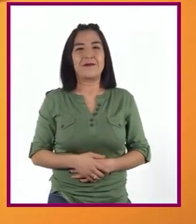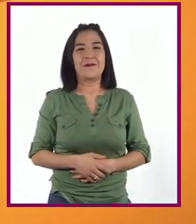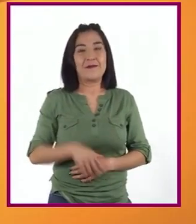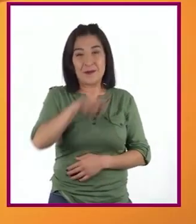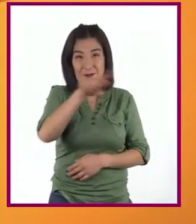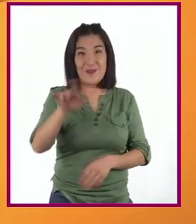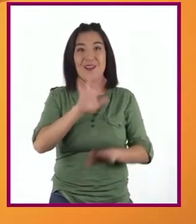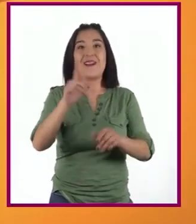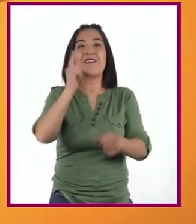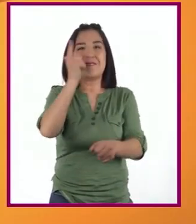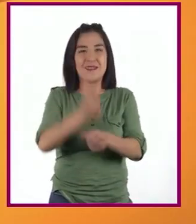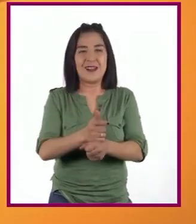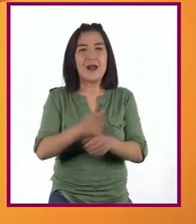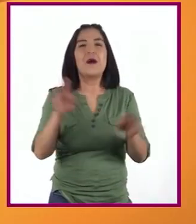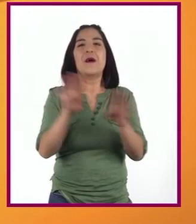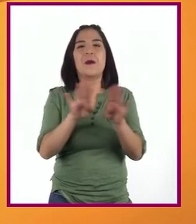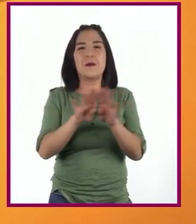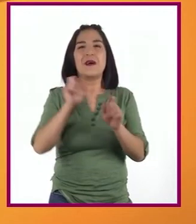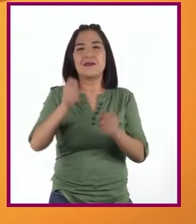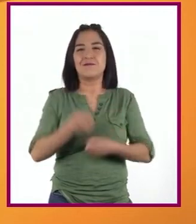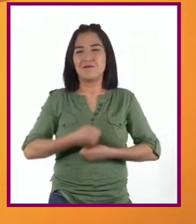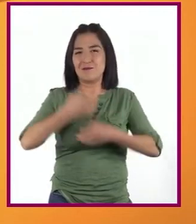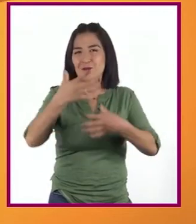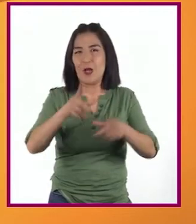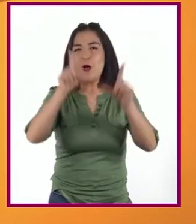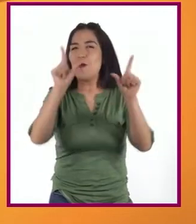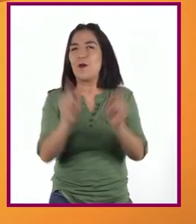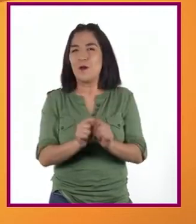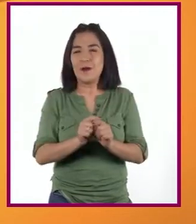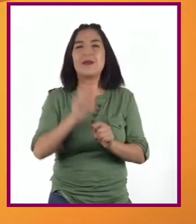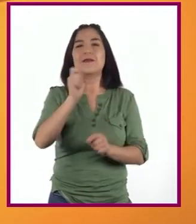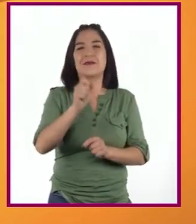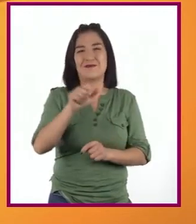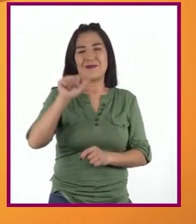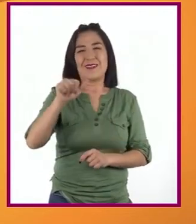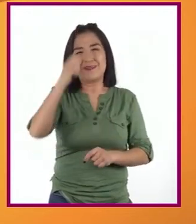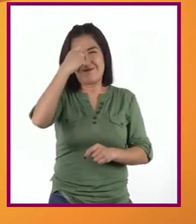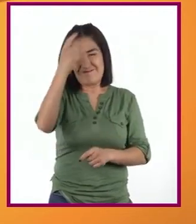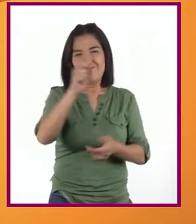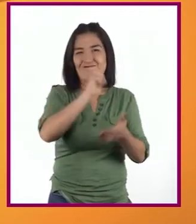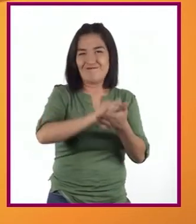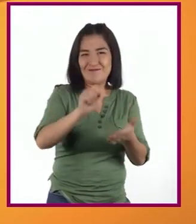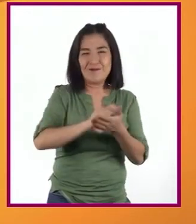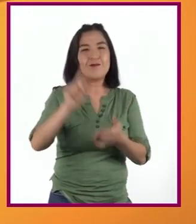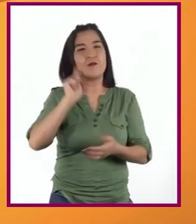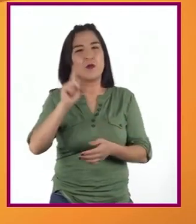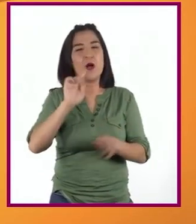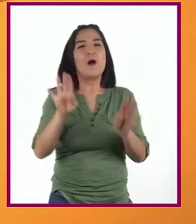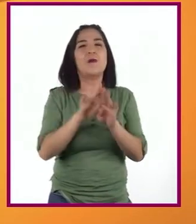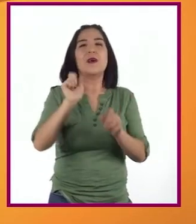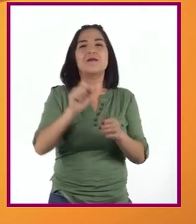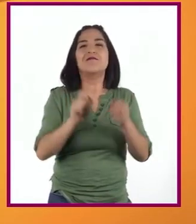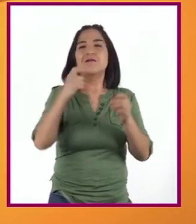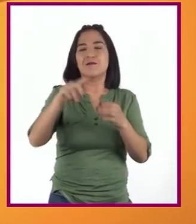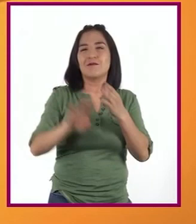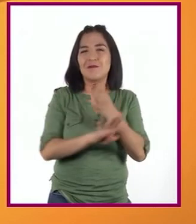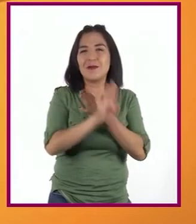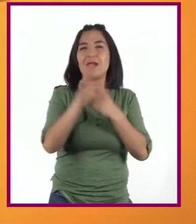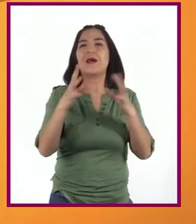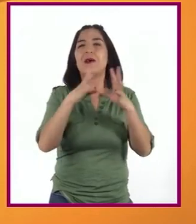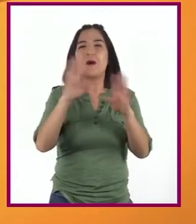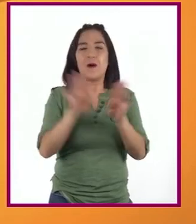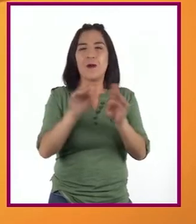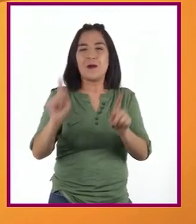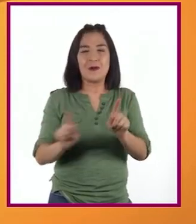darse cuenta, se trata de un poema corto donde la autora habla acerca de su sombra y habla de ella